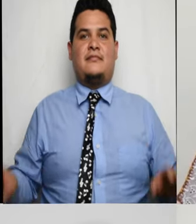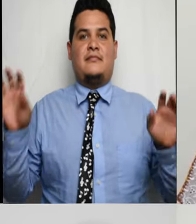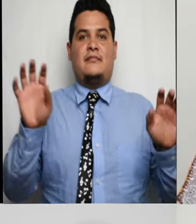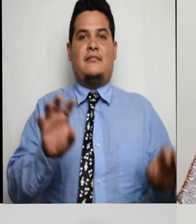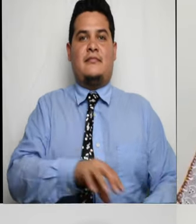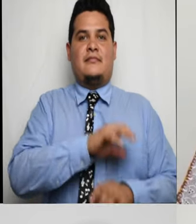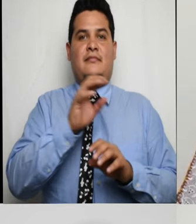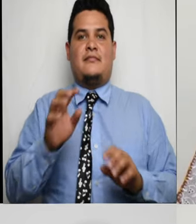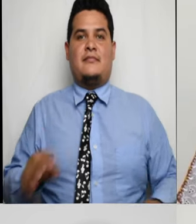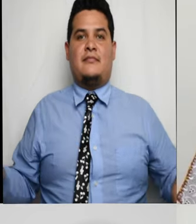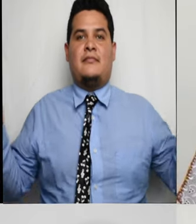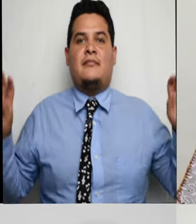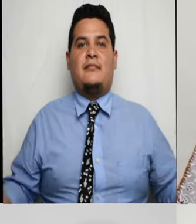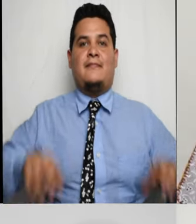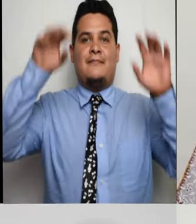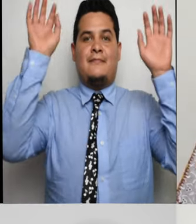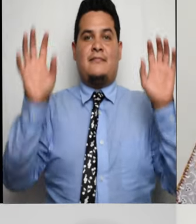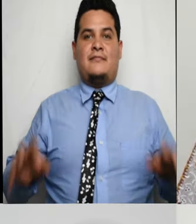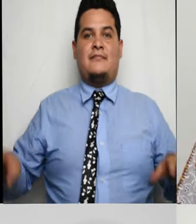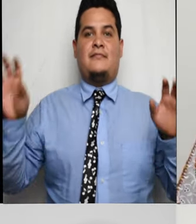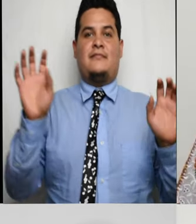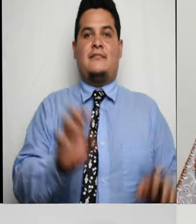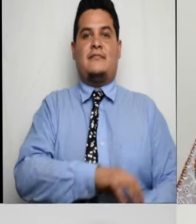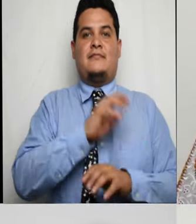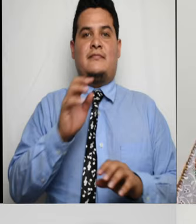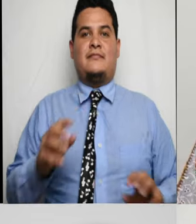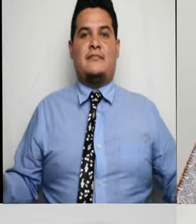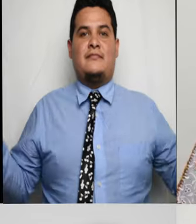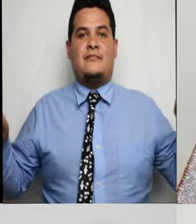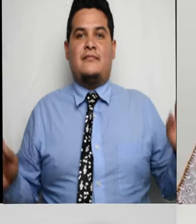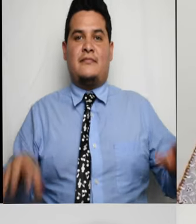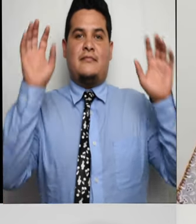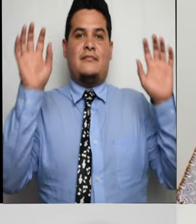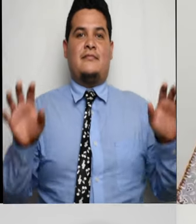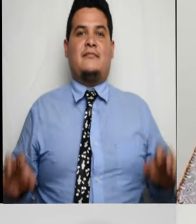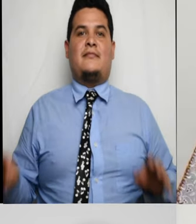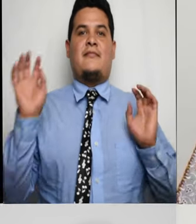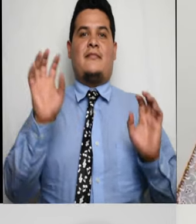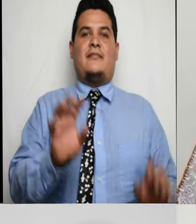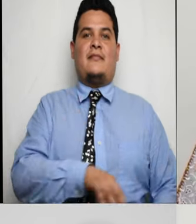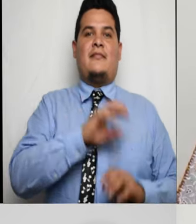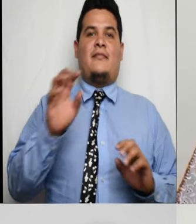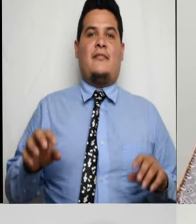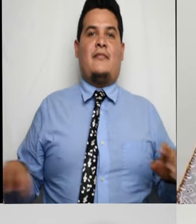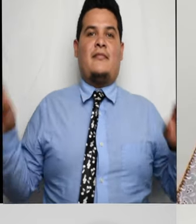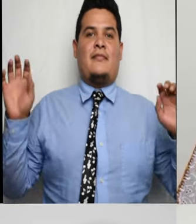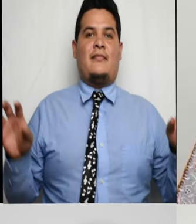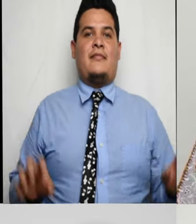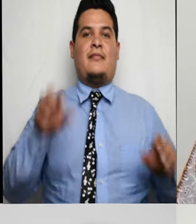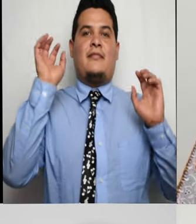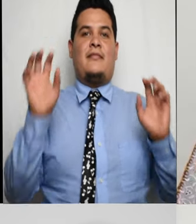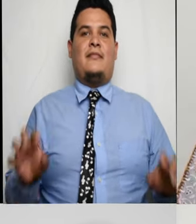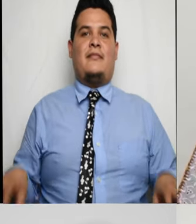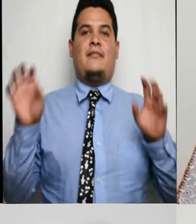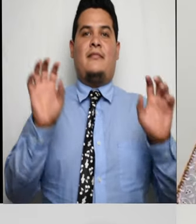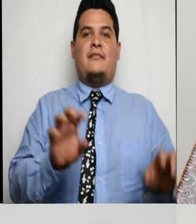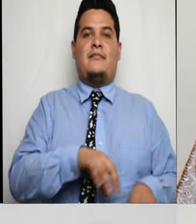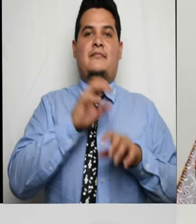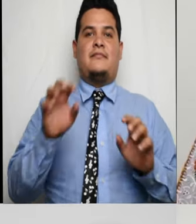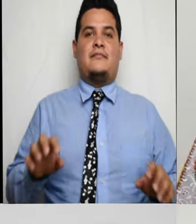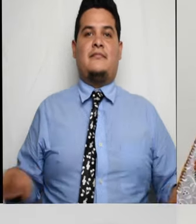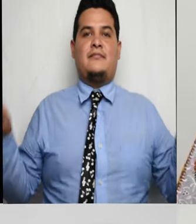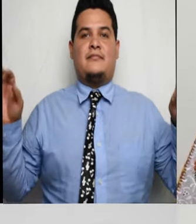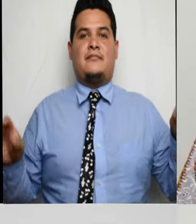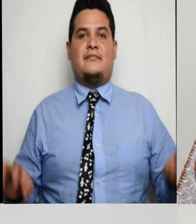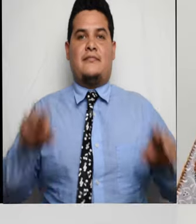tu faz. Si mañana tu suelo sagrado lo